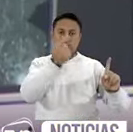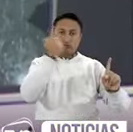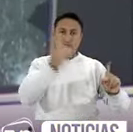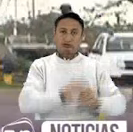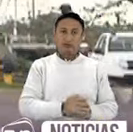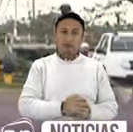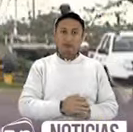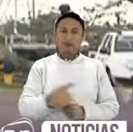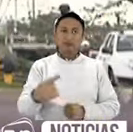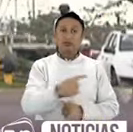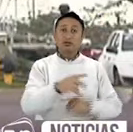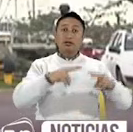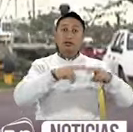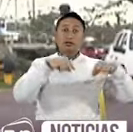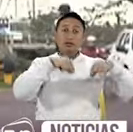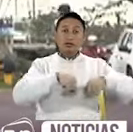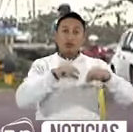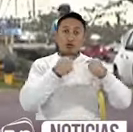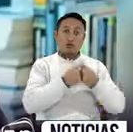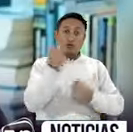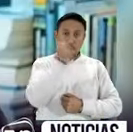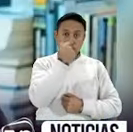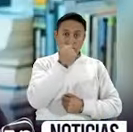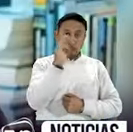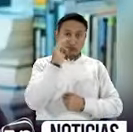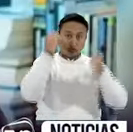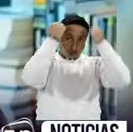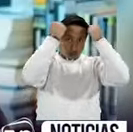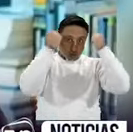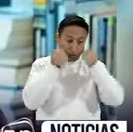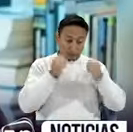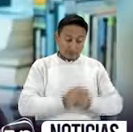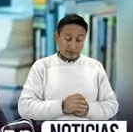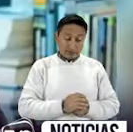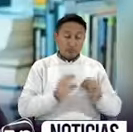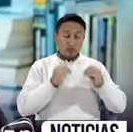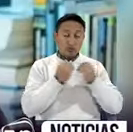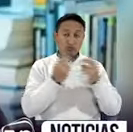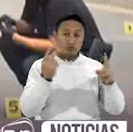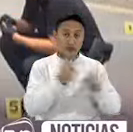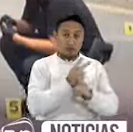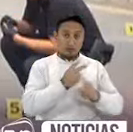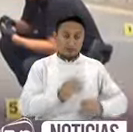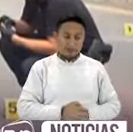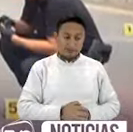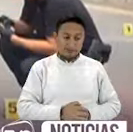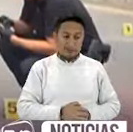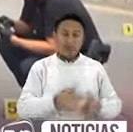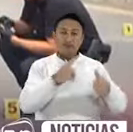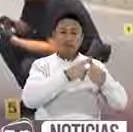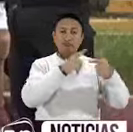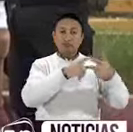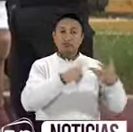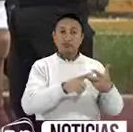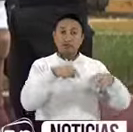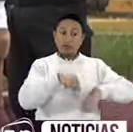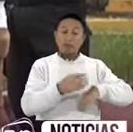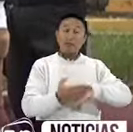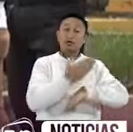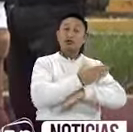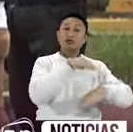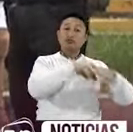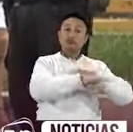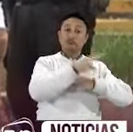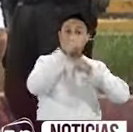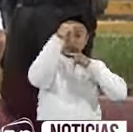que investigaba casos de antinarcóticos, terrorismo y delincuencia organizada. Entre estos, la incursión de sujetos armados a